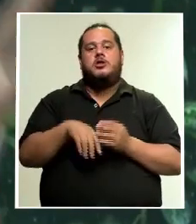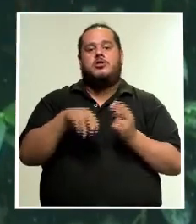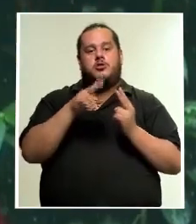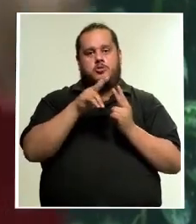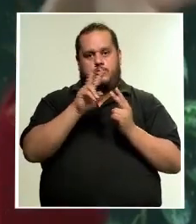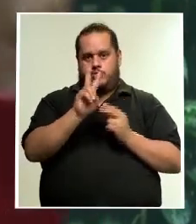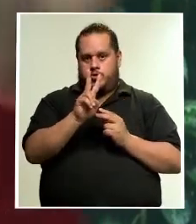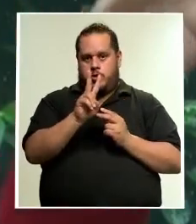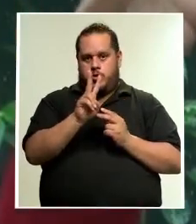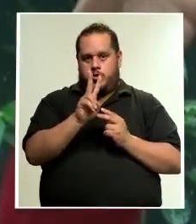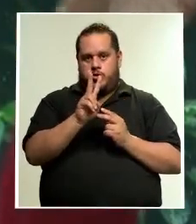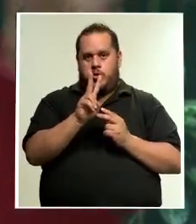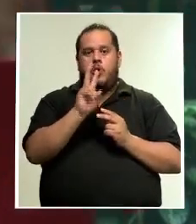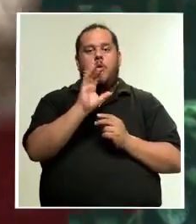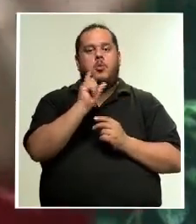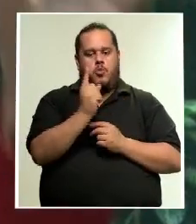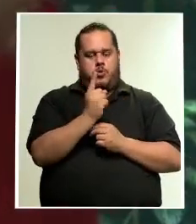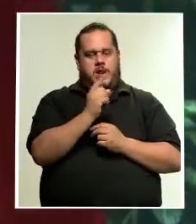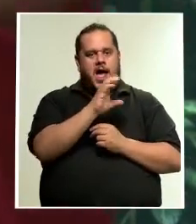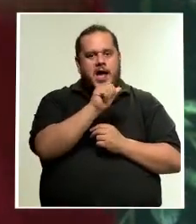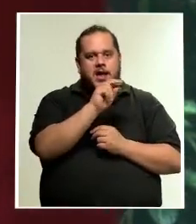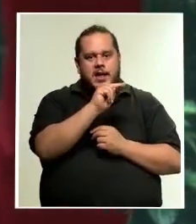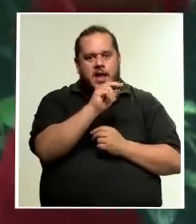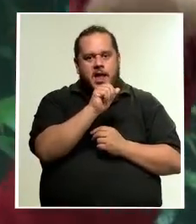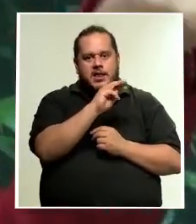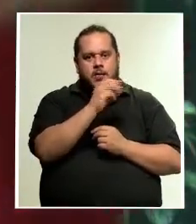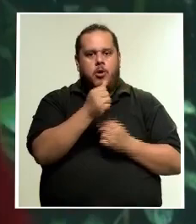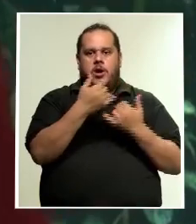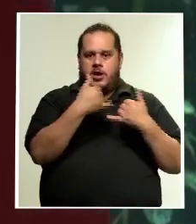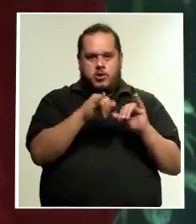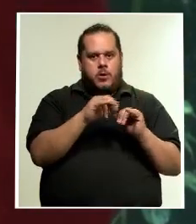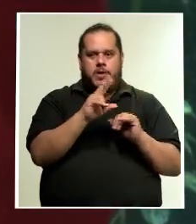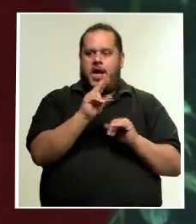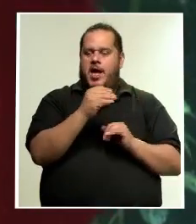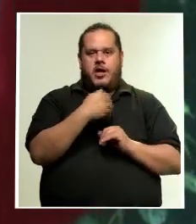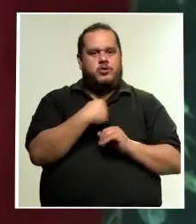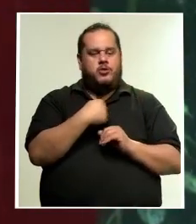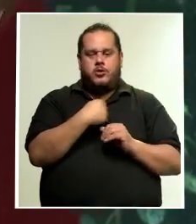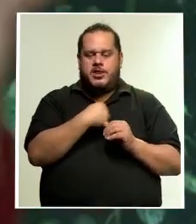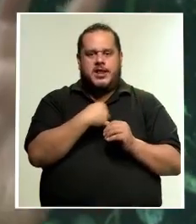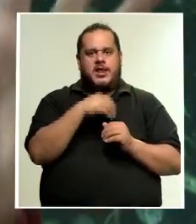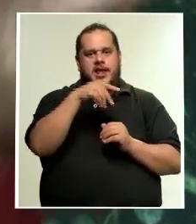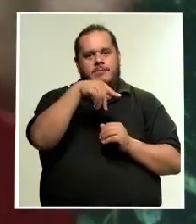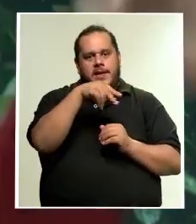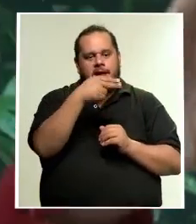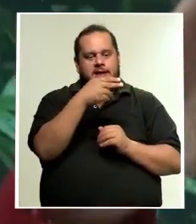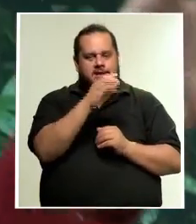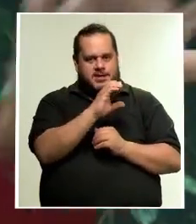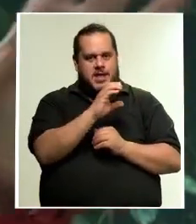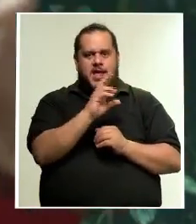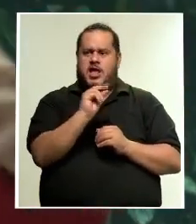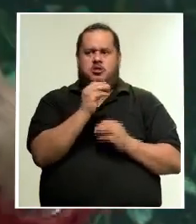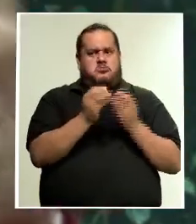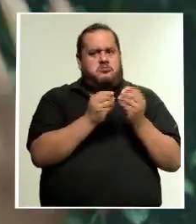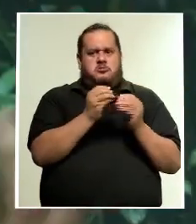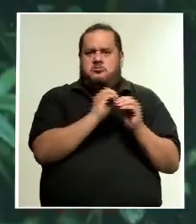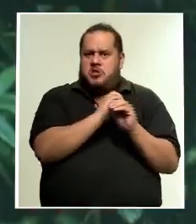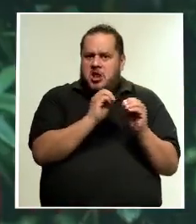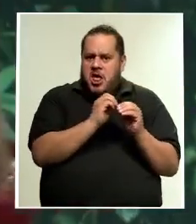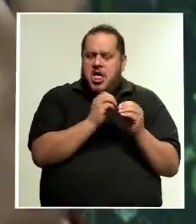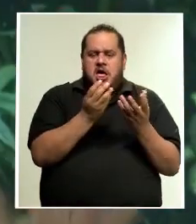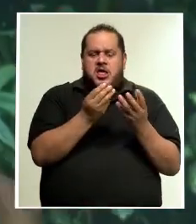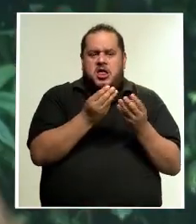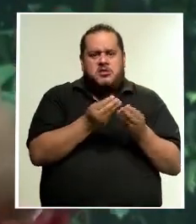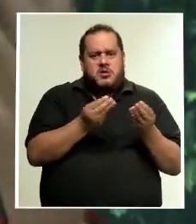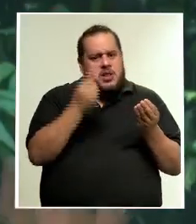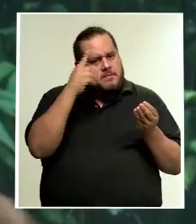plantitas, una cáñamo que no tiene el componente psicoactivo tan elevado, el THC, que no produce nada, que es una materia prima